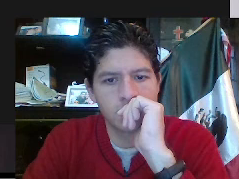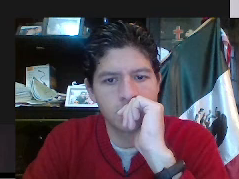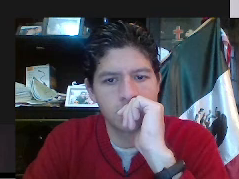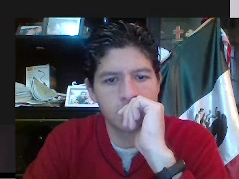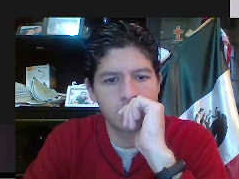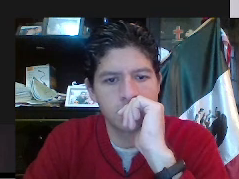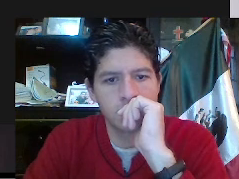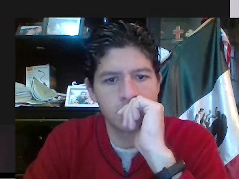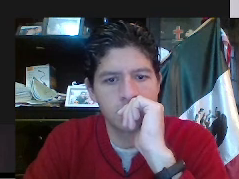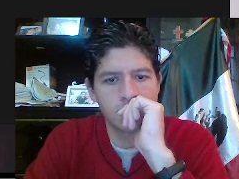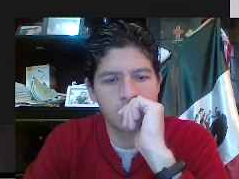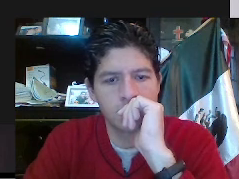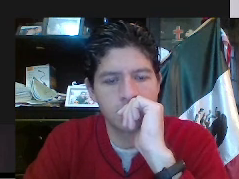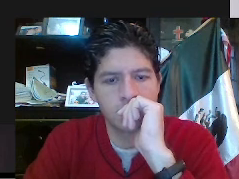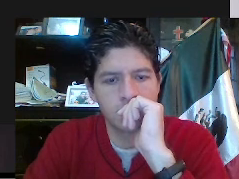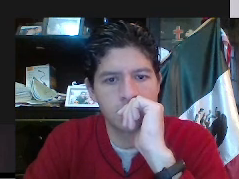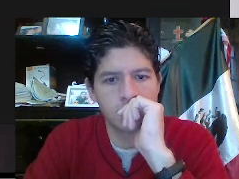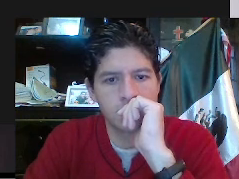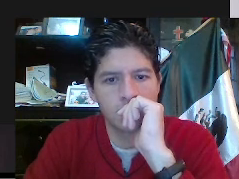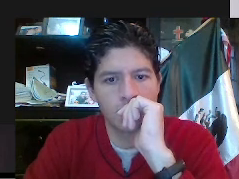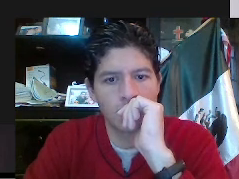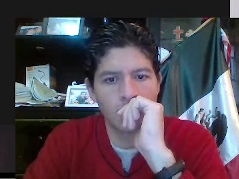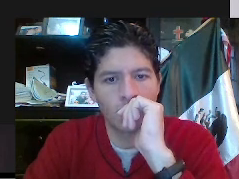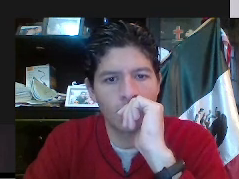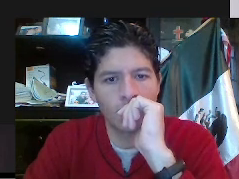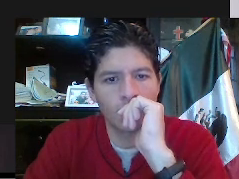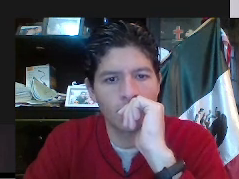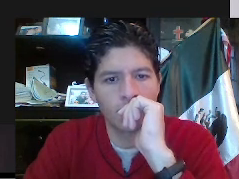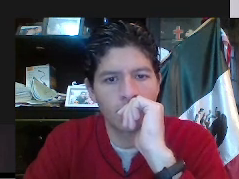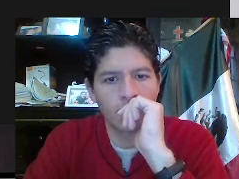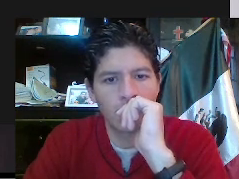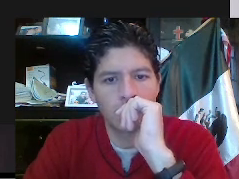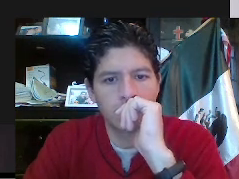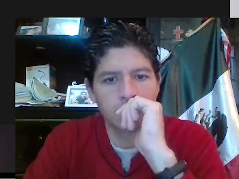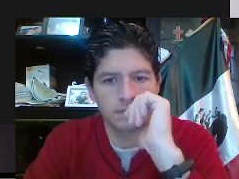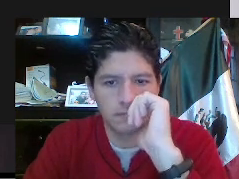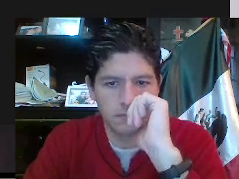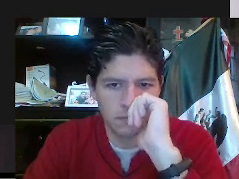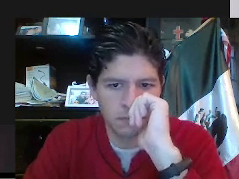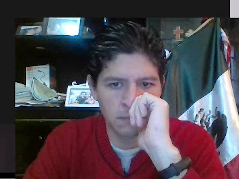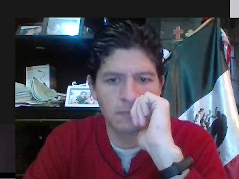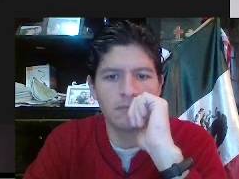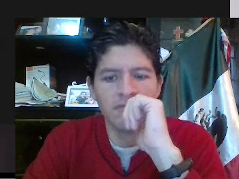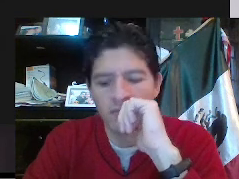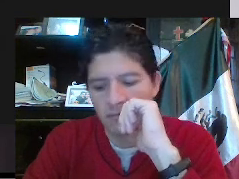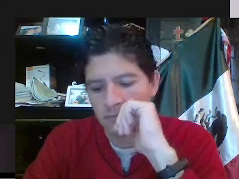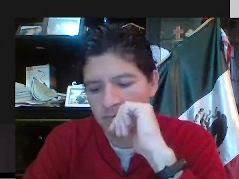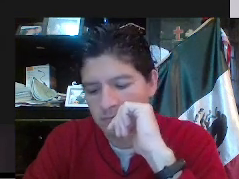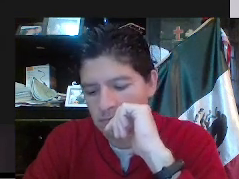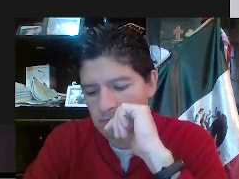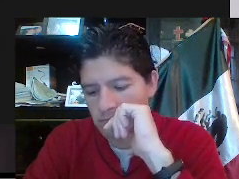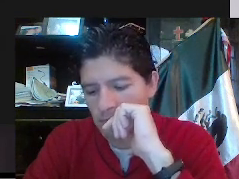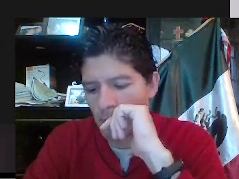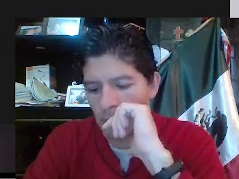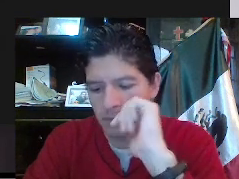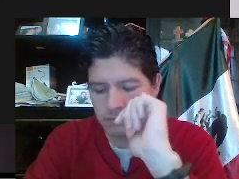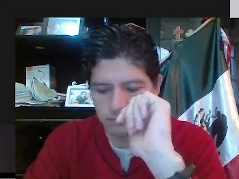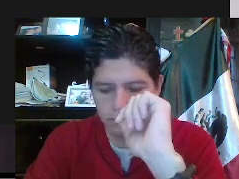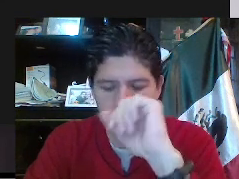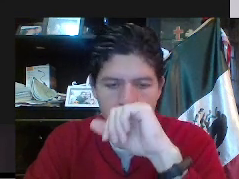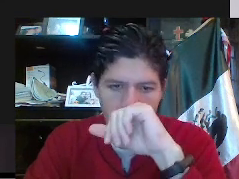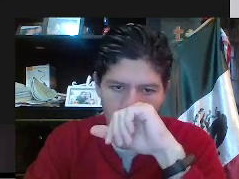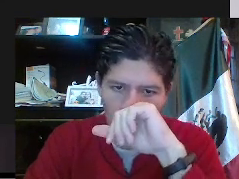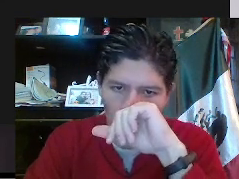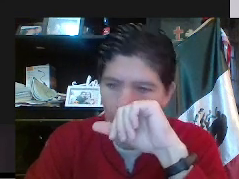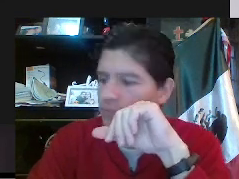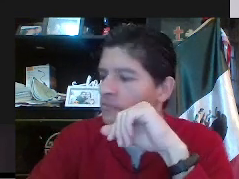generadores incluye la energía, la potencia y los certificados de energías limpias. Cobran todo con cargo a la CFE.